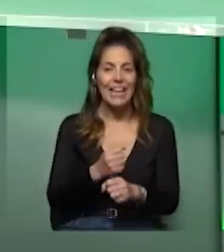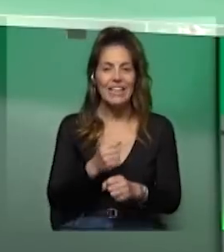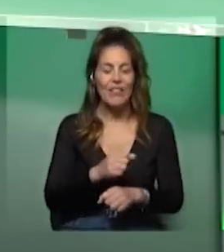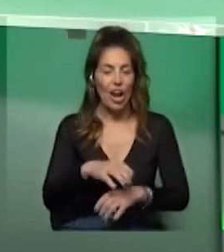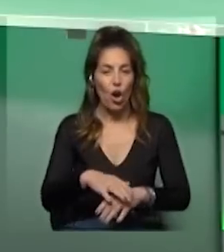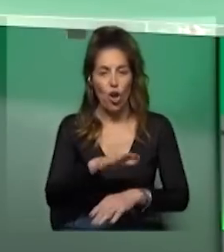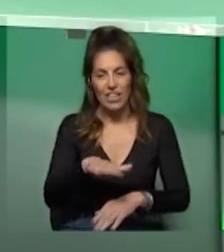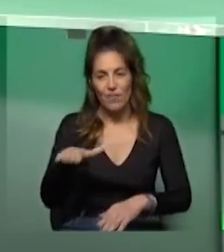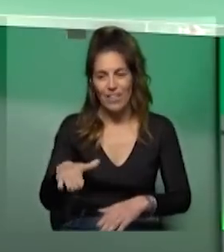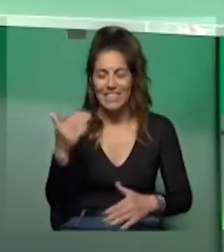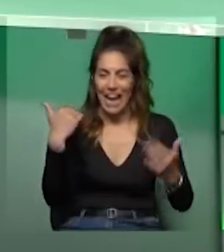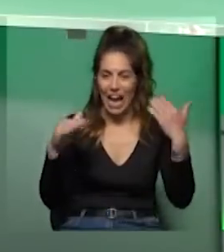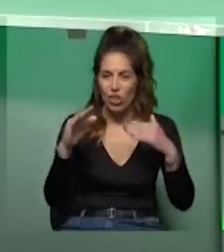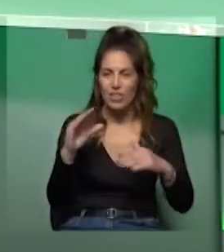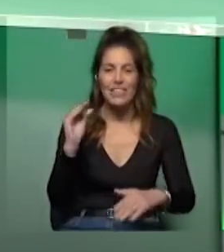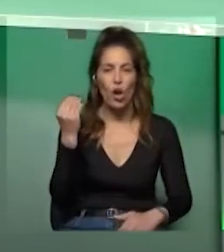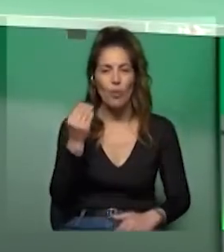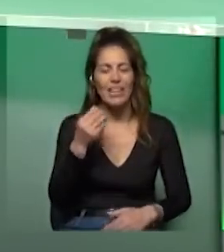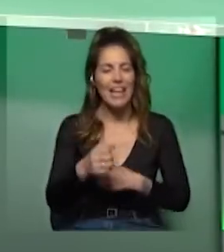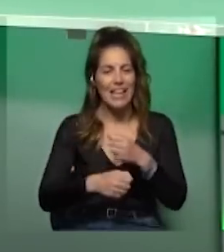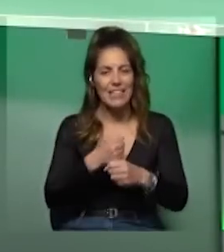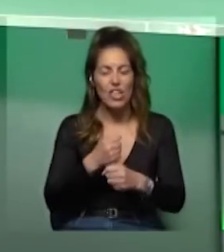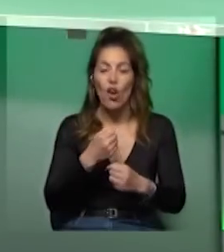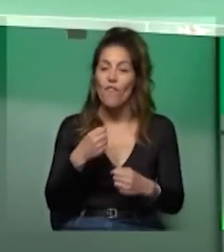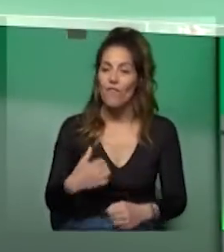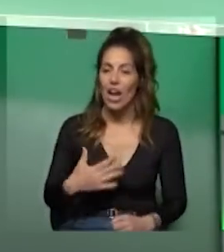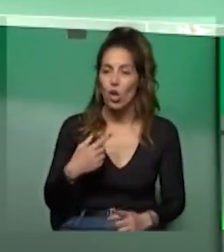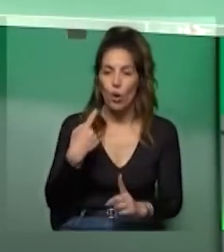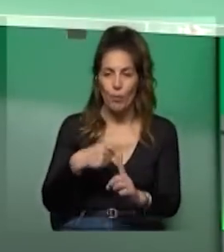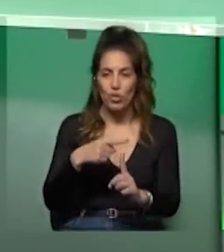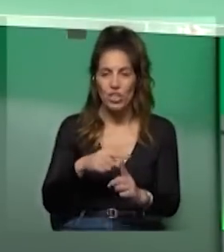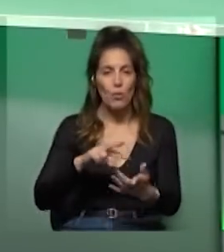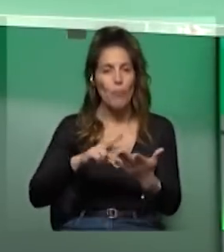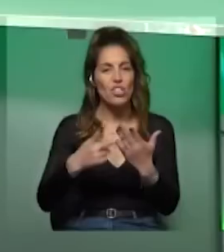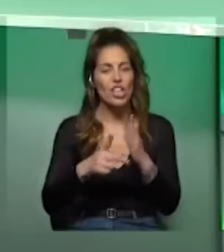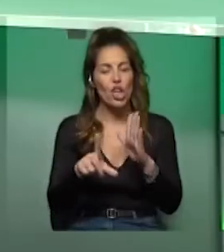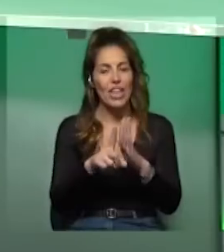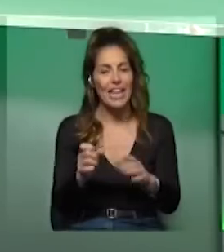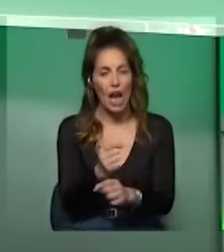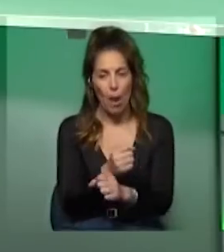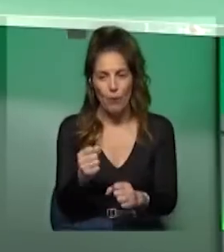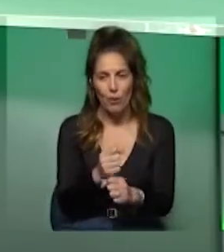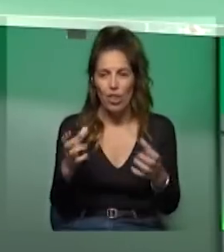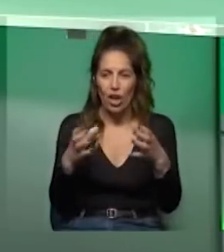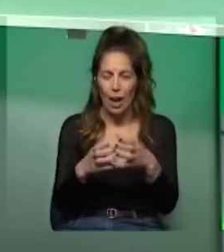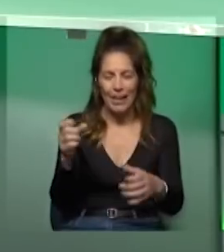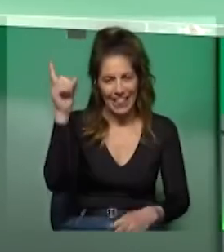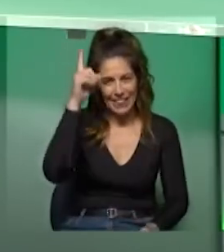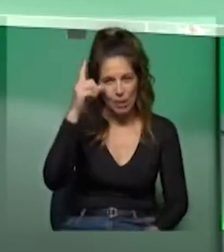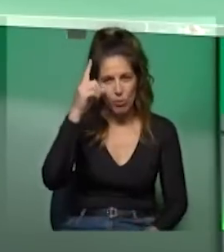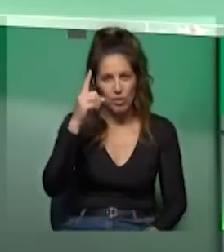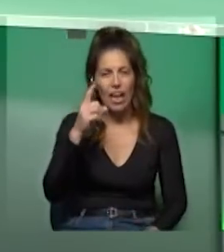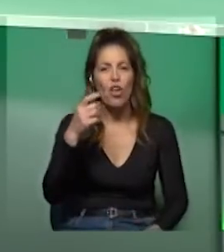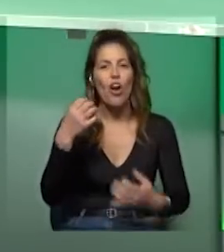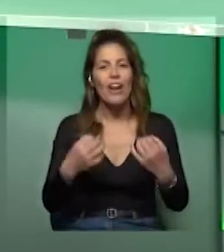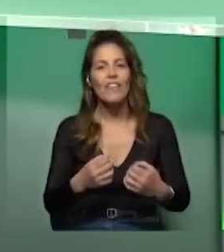juventud desde hace décadas valoró como muy positivo el proyecto de ley aprobado en la cámara de diputados referido a garantías de protección a